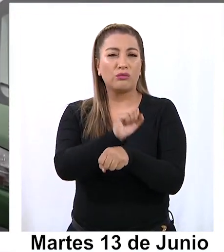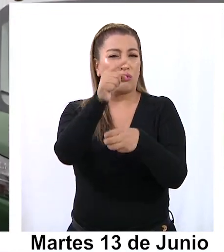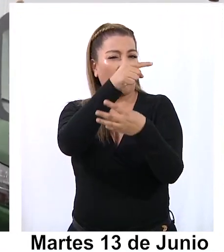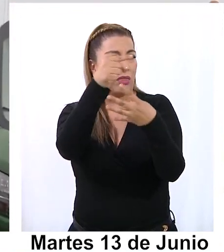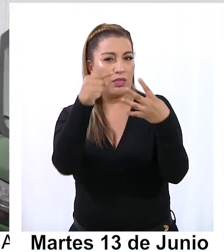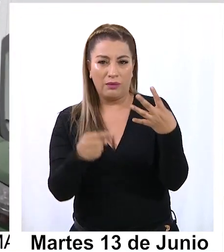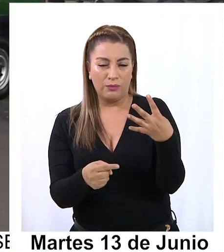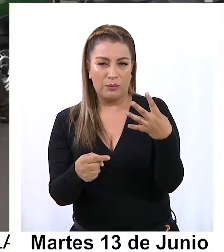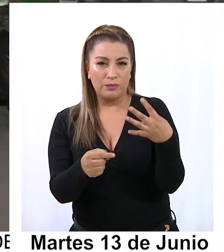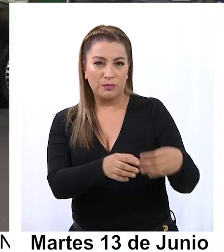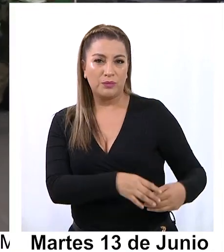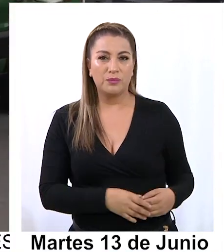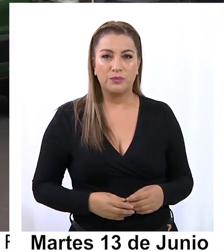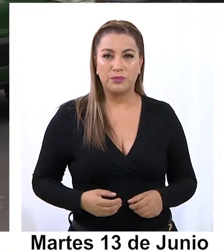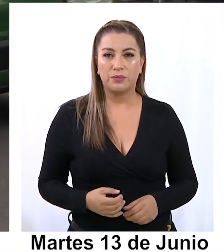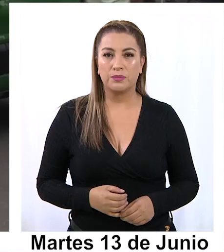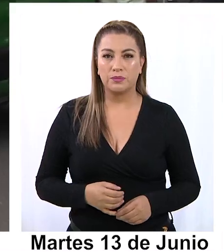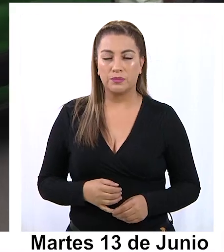entre otros.